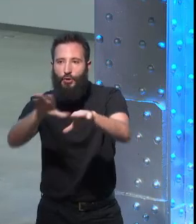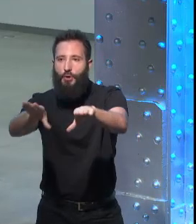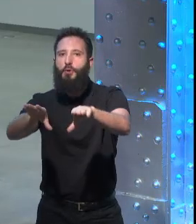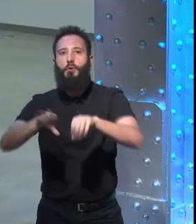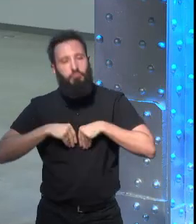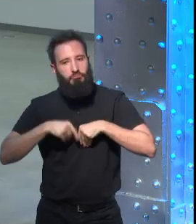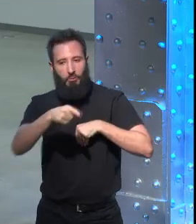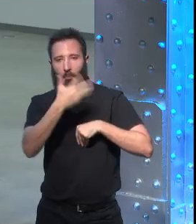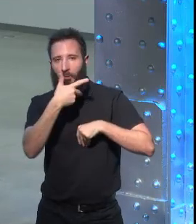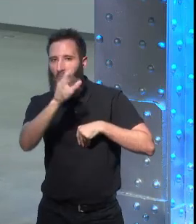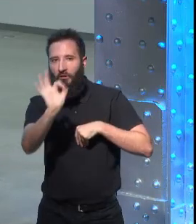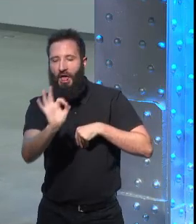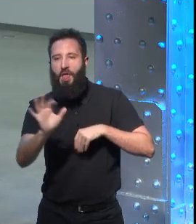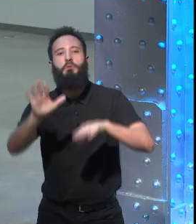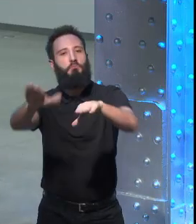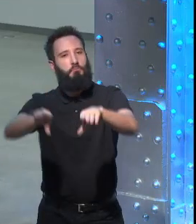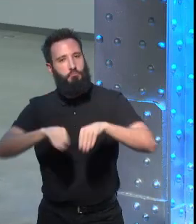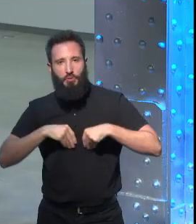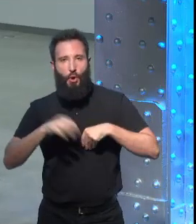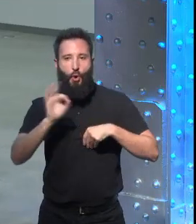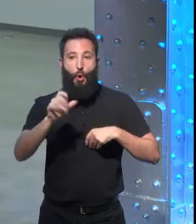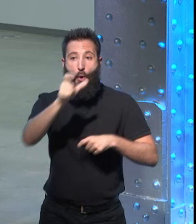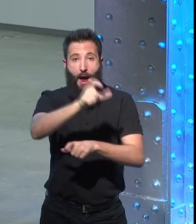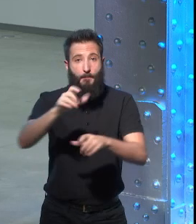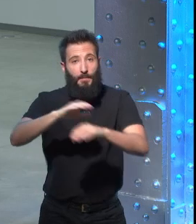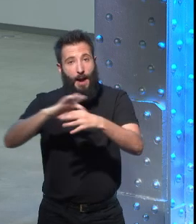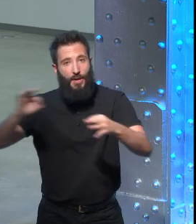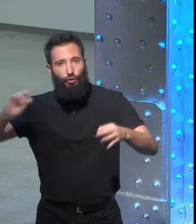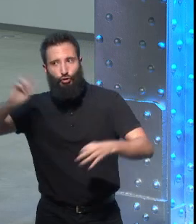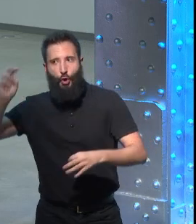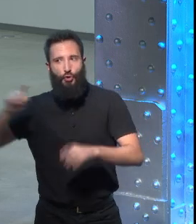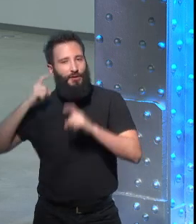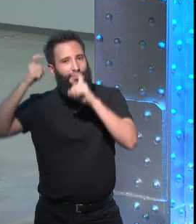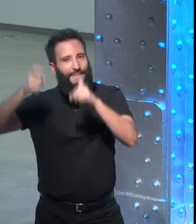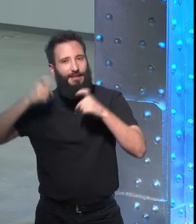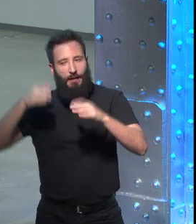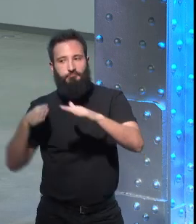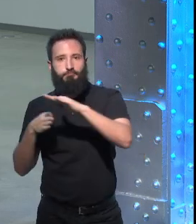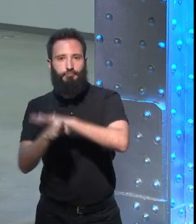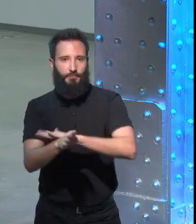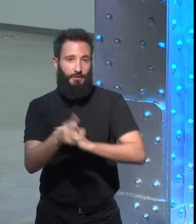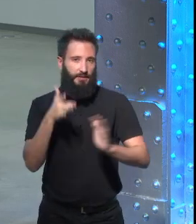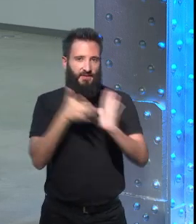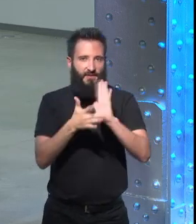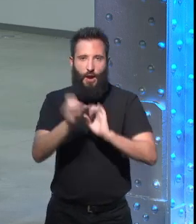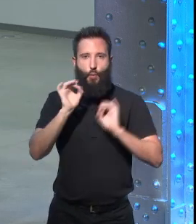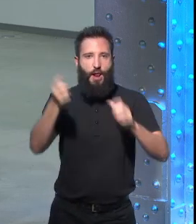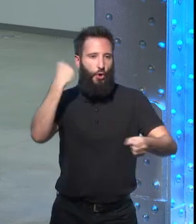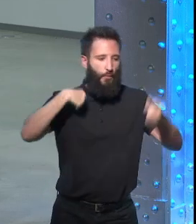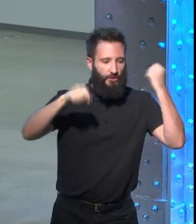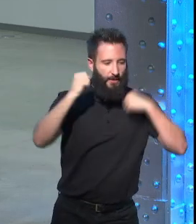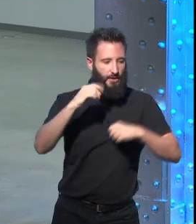conocerlos, ¿vale? O suplantar la amistad de otros para intentar acceder. De ahí vienen todos esos comportamientos de grooming, de